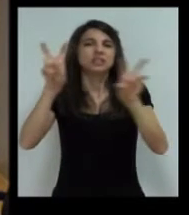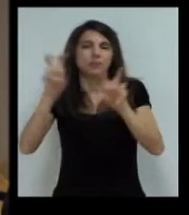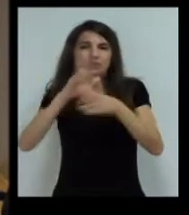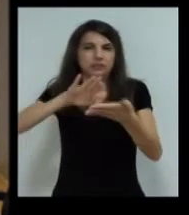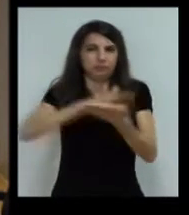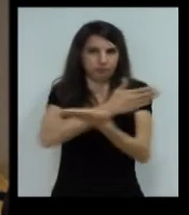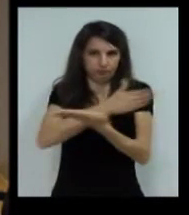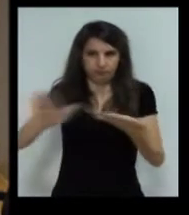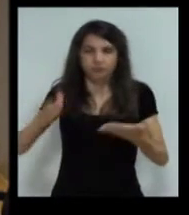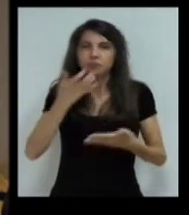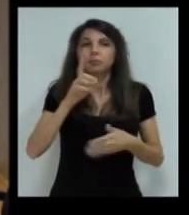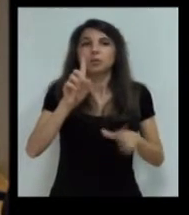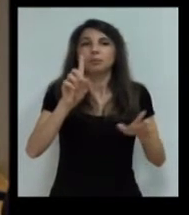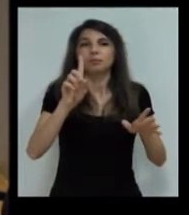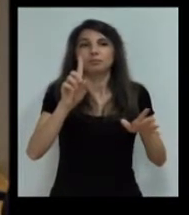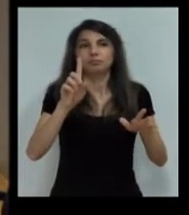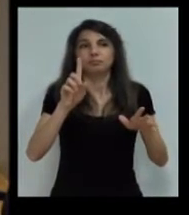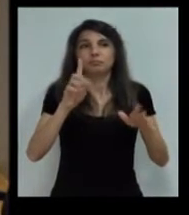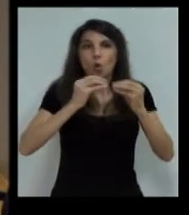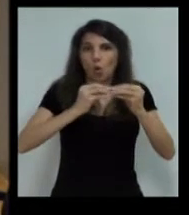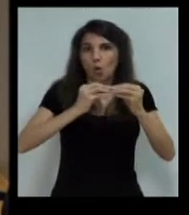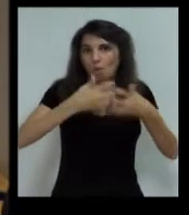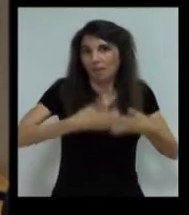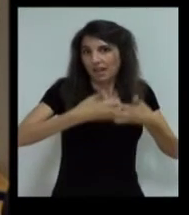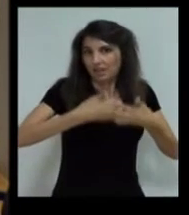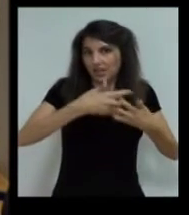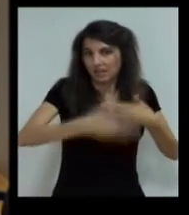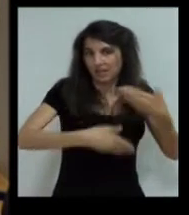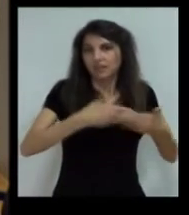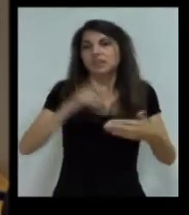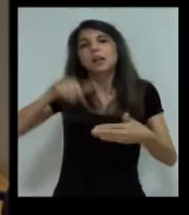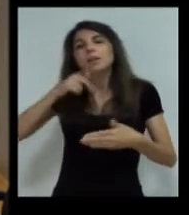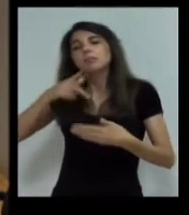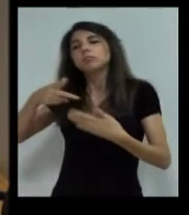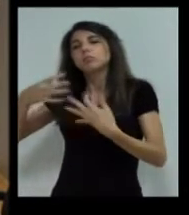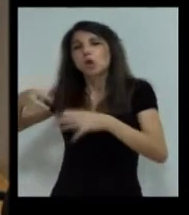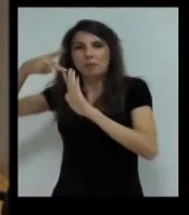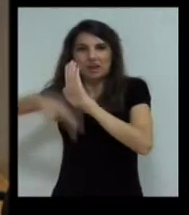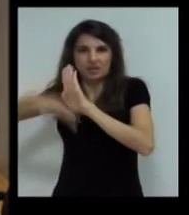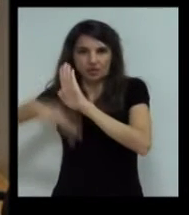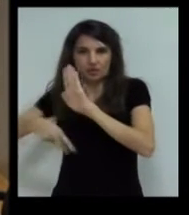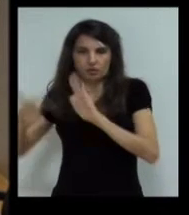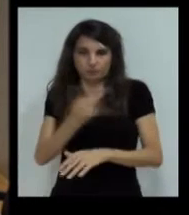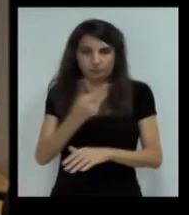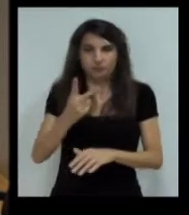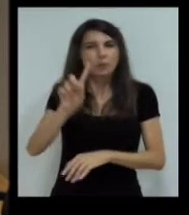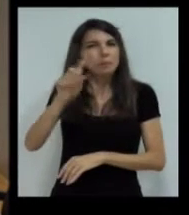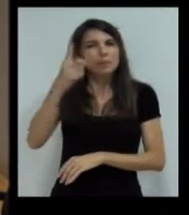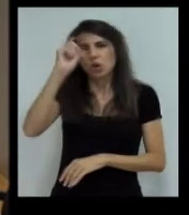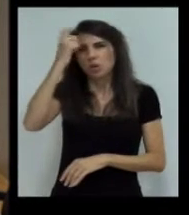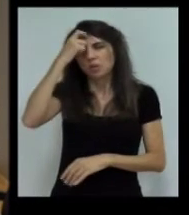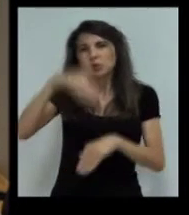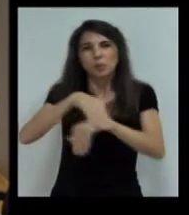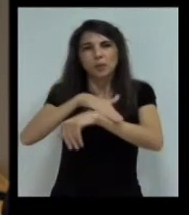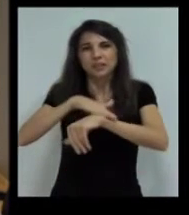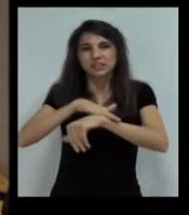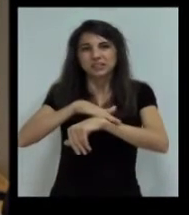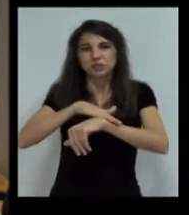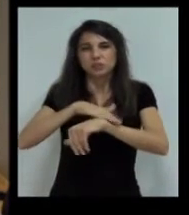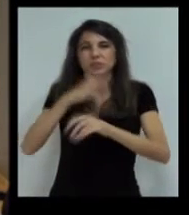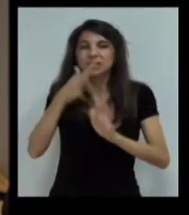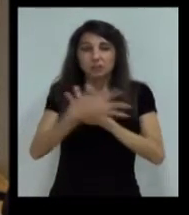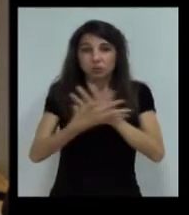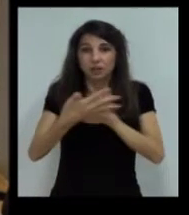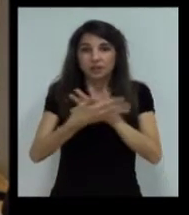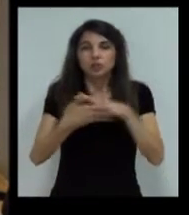la interoperabilidad en sí y la normalización. El primer concepto básico que aquí que está sobre la mesa es el concepto